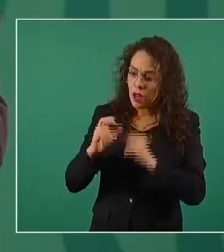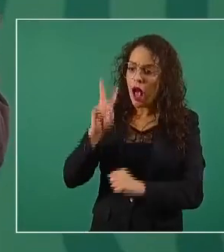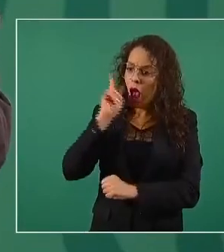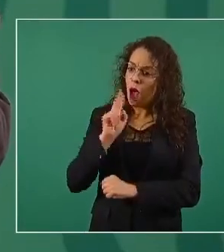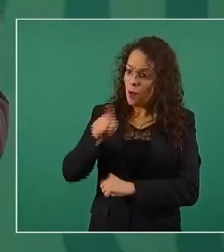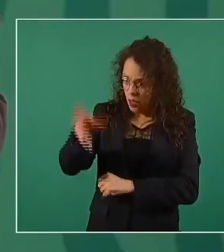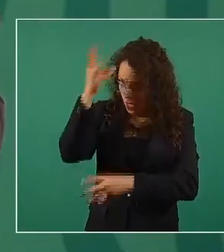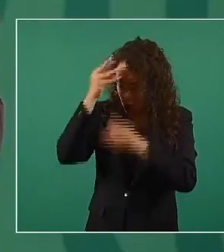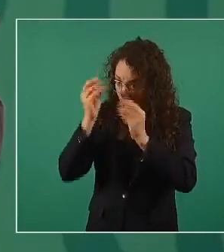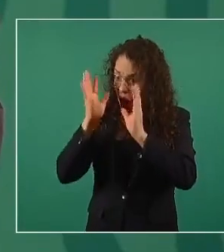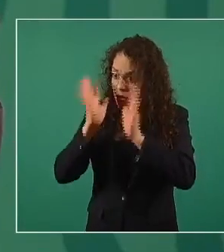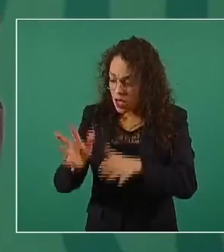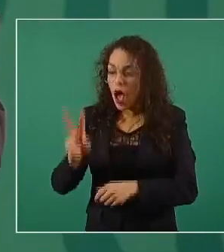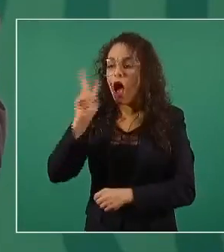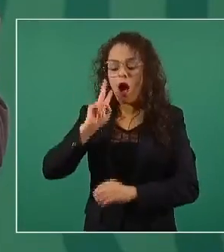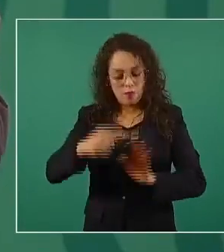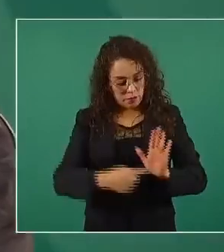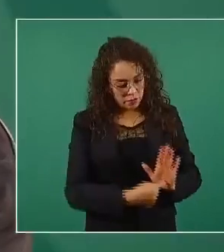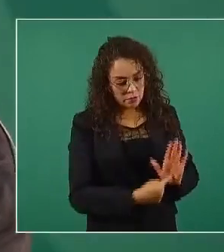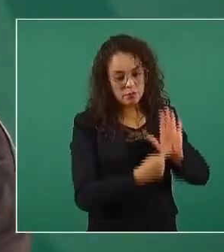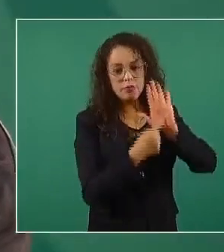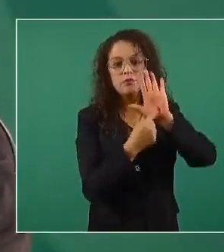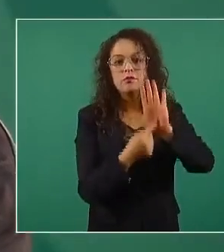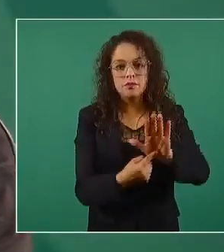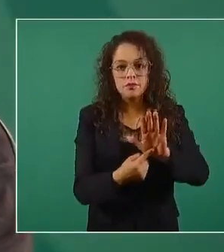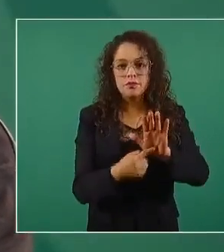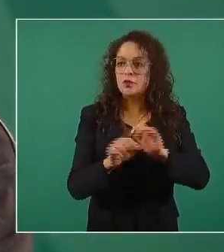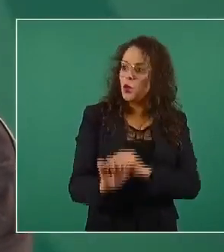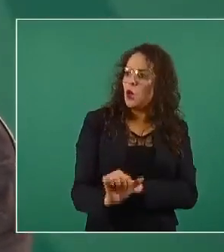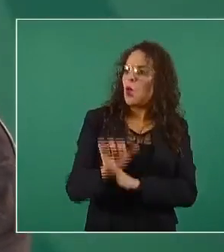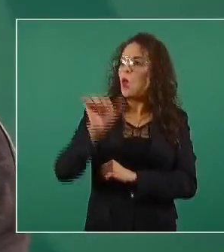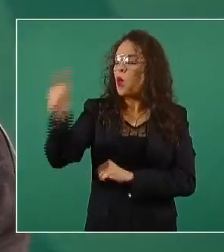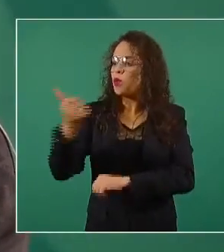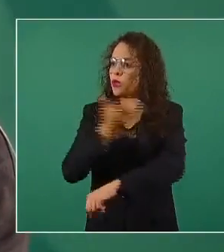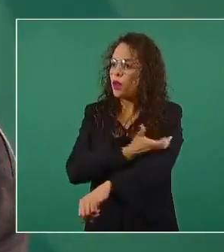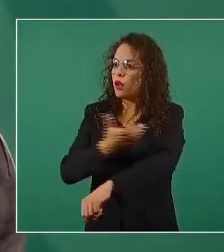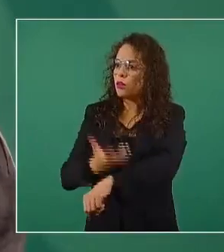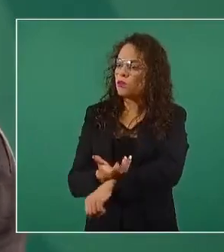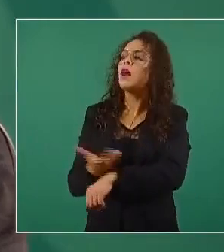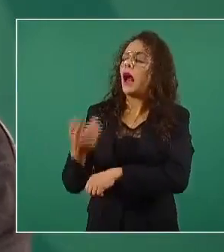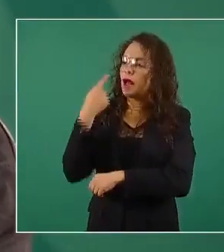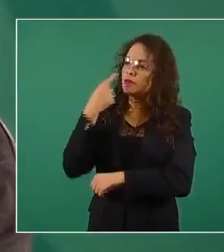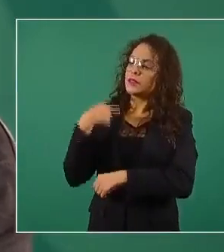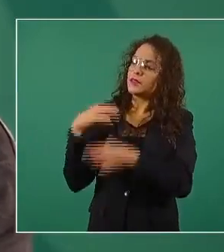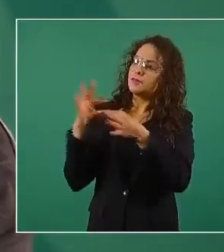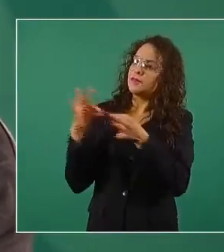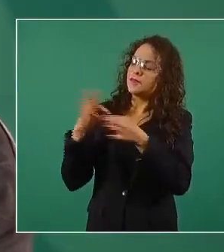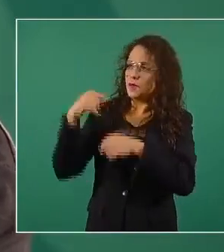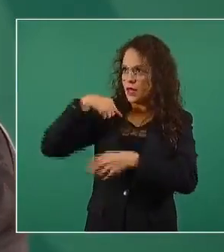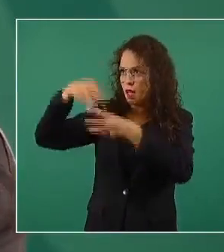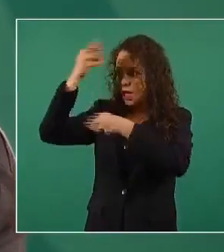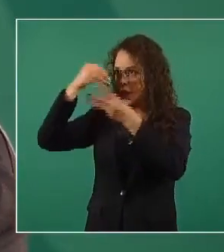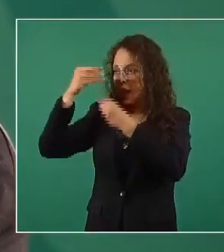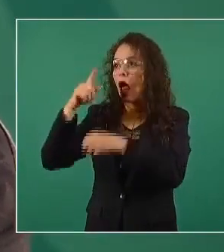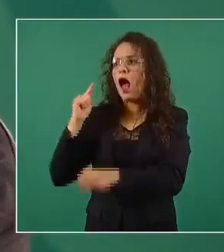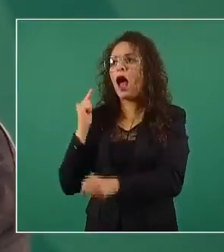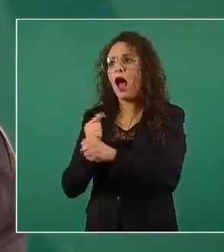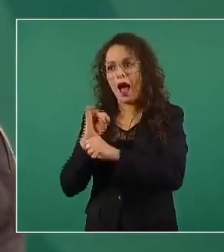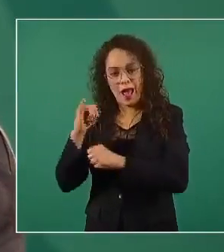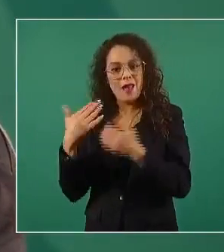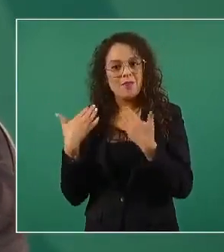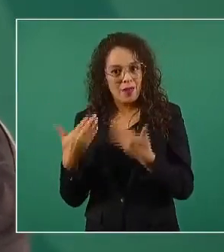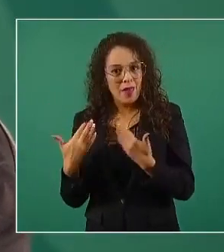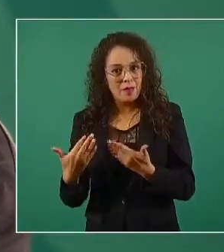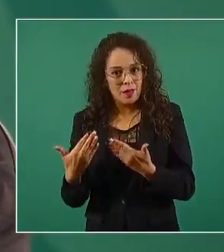lo dé en tutoría a otros compañeros. Pero la ventaja de profundizar en